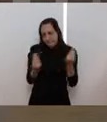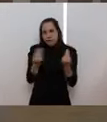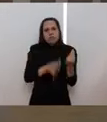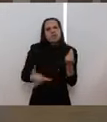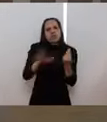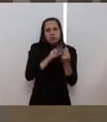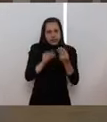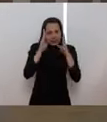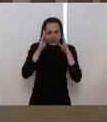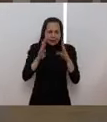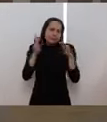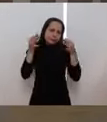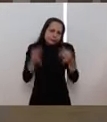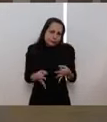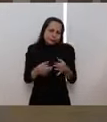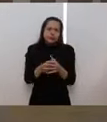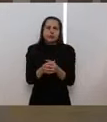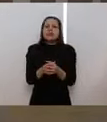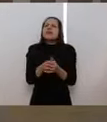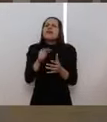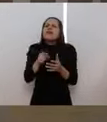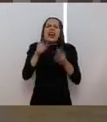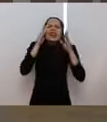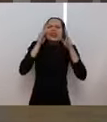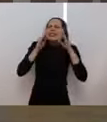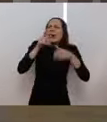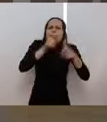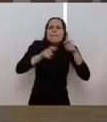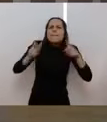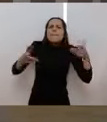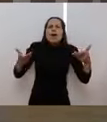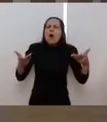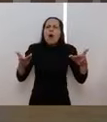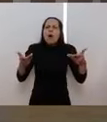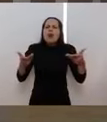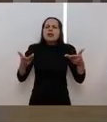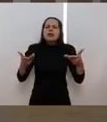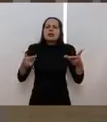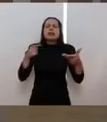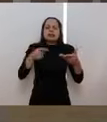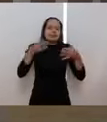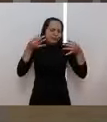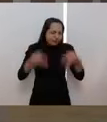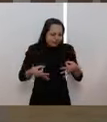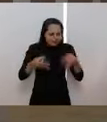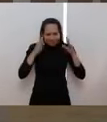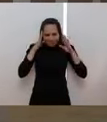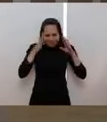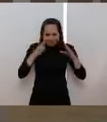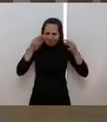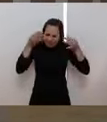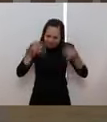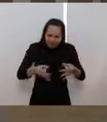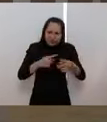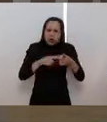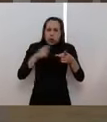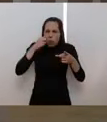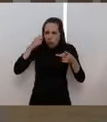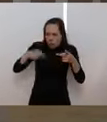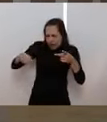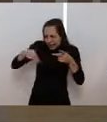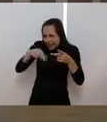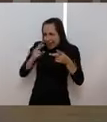y garantizar su capacidad para atender a los pacientes de una manera oportuna segura humanizada